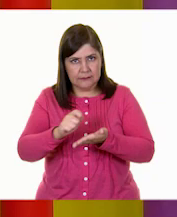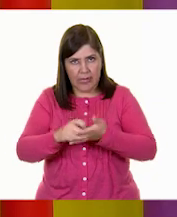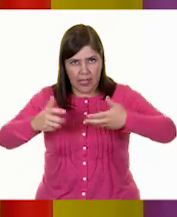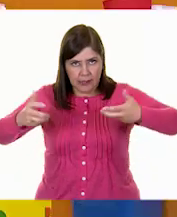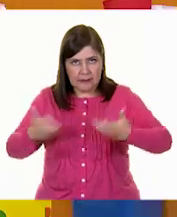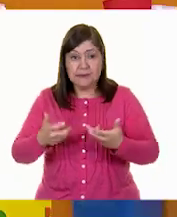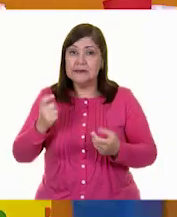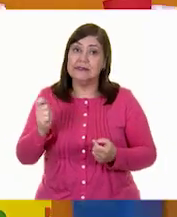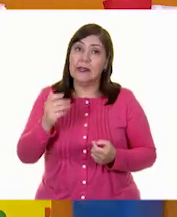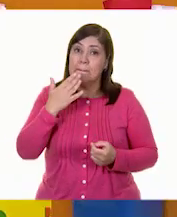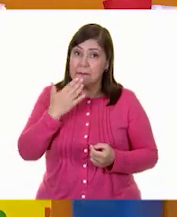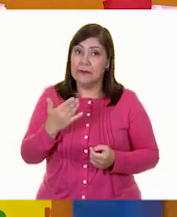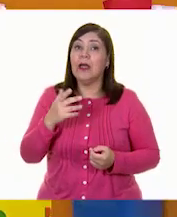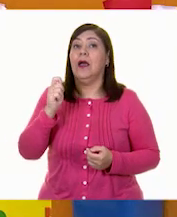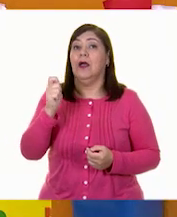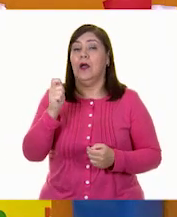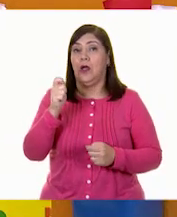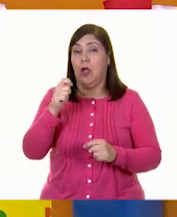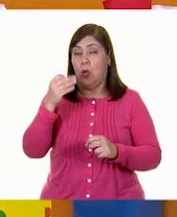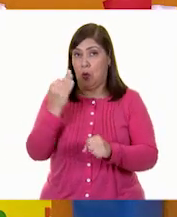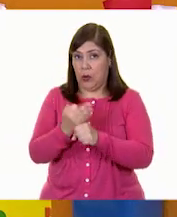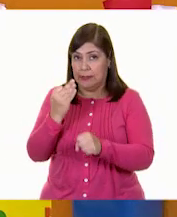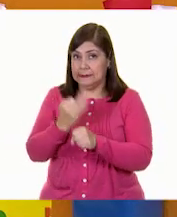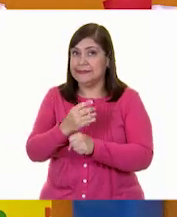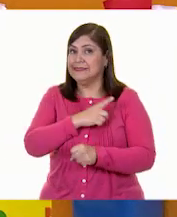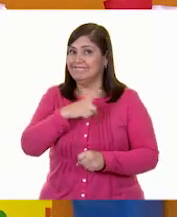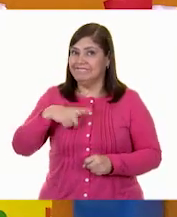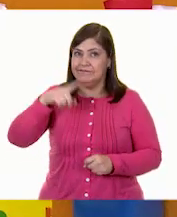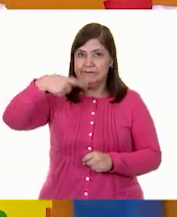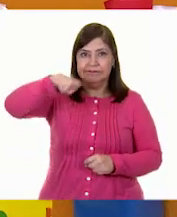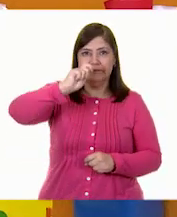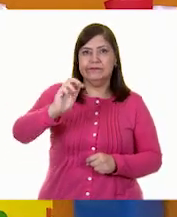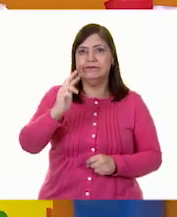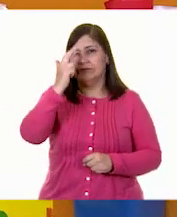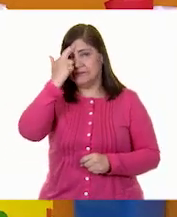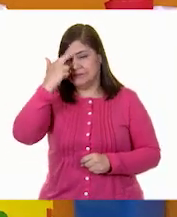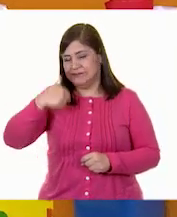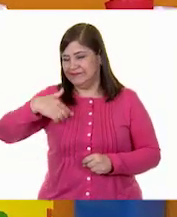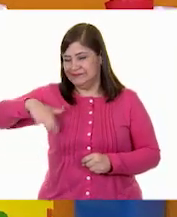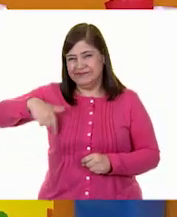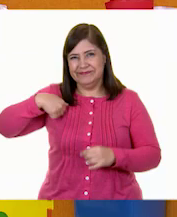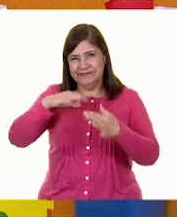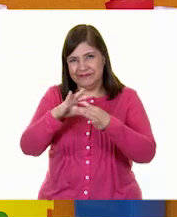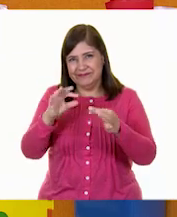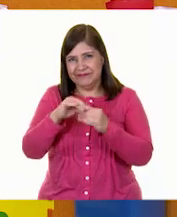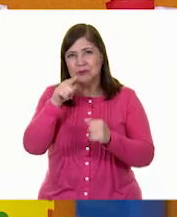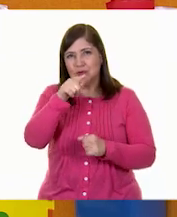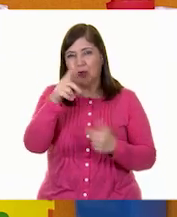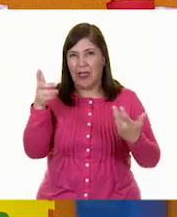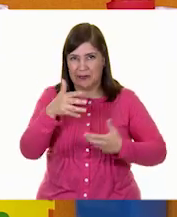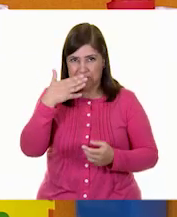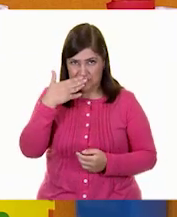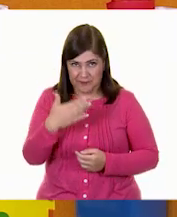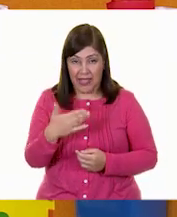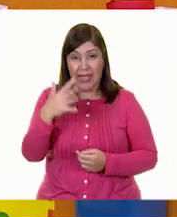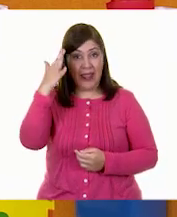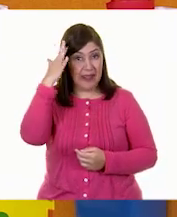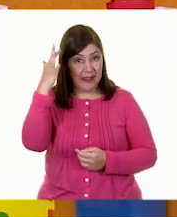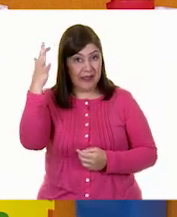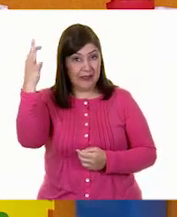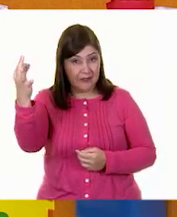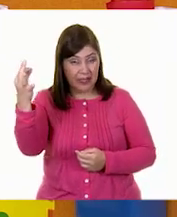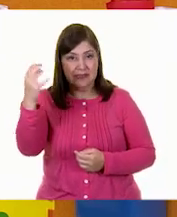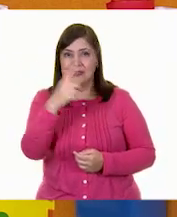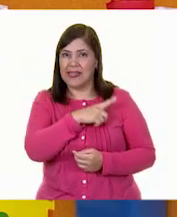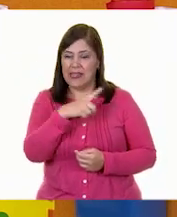Y pues bueno, aquí al llegar a este punto es importante recordar justo esto que te estaba diciendo yo a ti, que tú haces muy bien. Que las adivinanzas hay